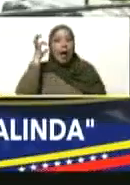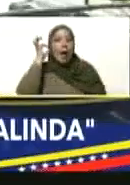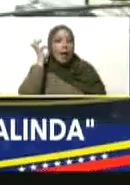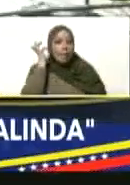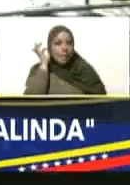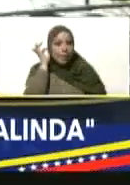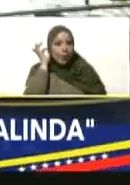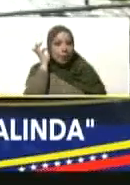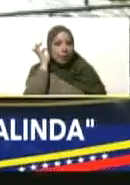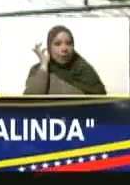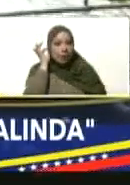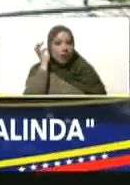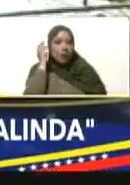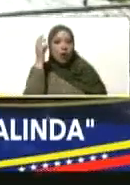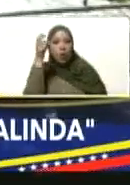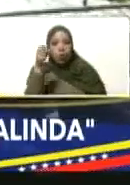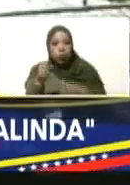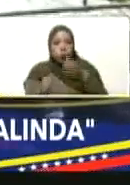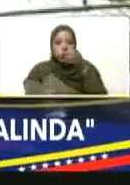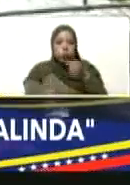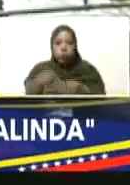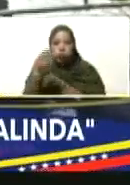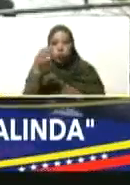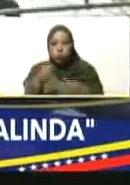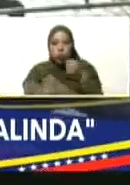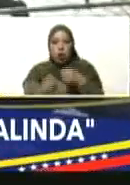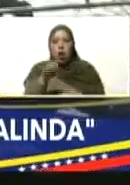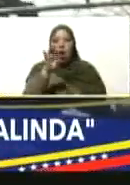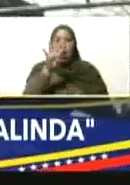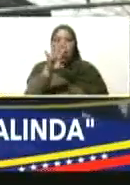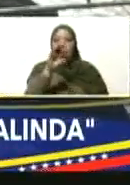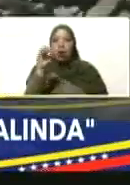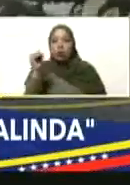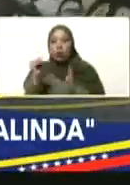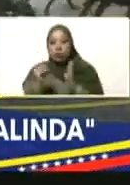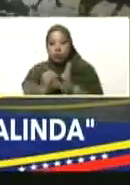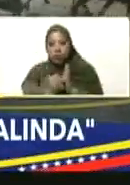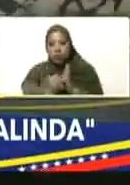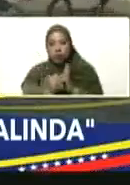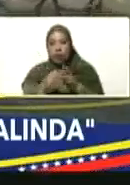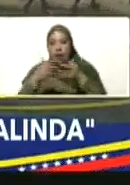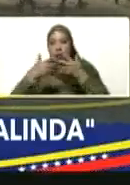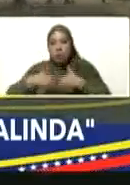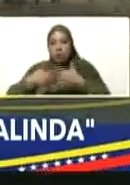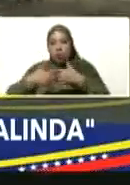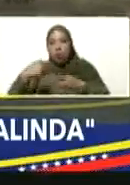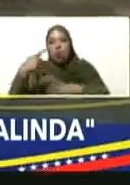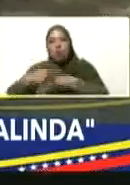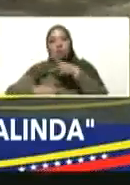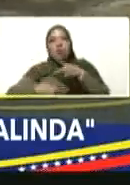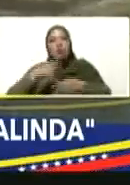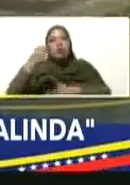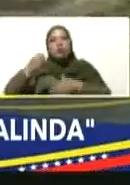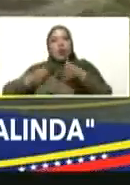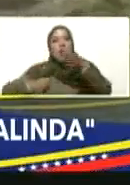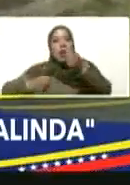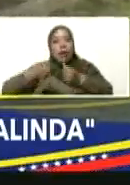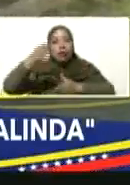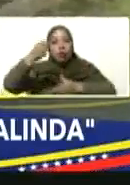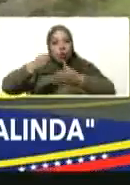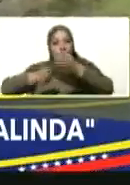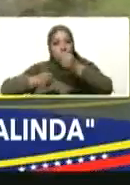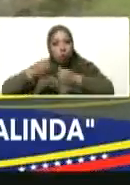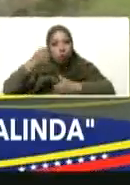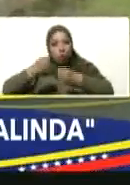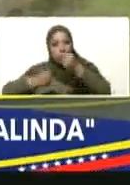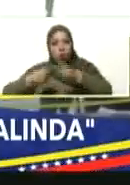2 millones de búfalas, 400.000 se encuentran en plena producción láctea, con